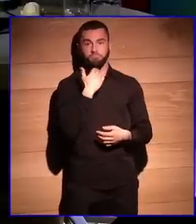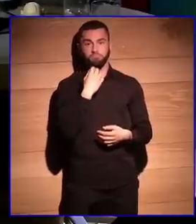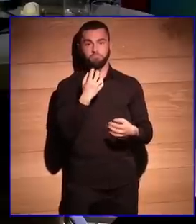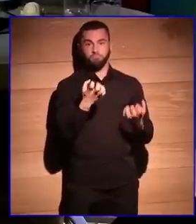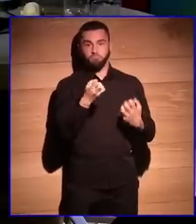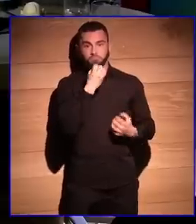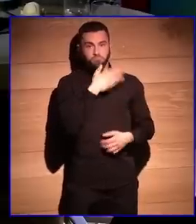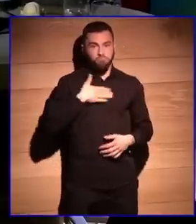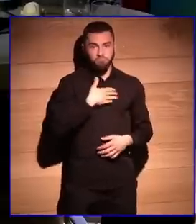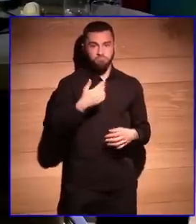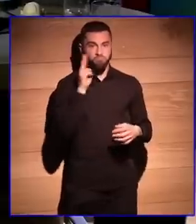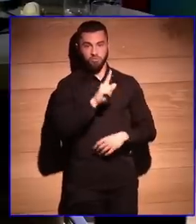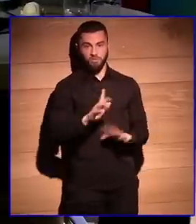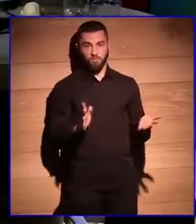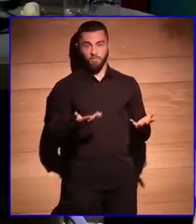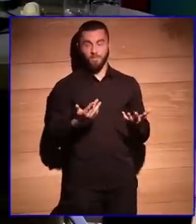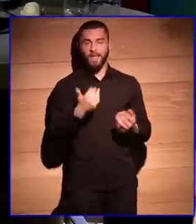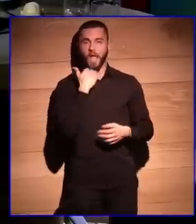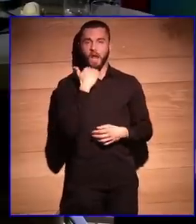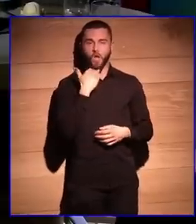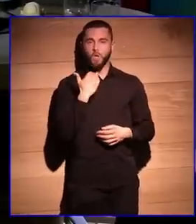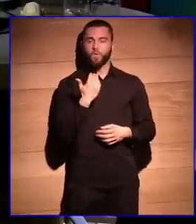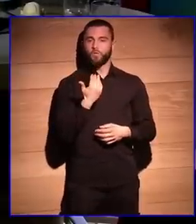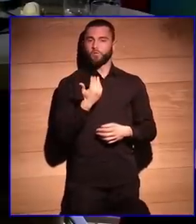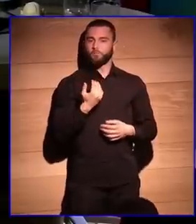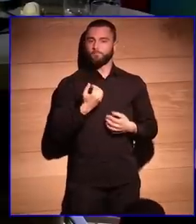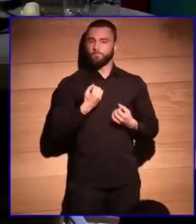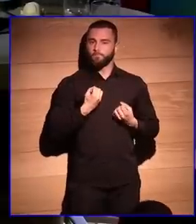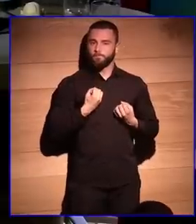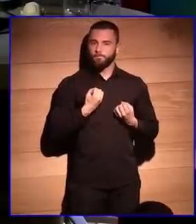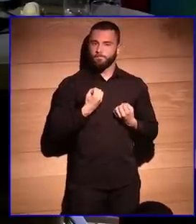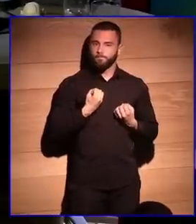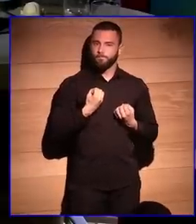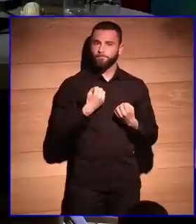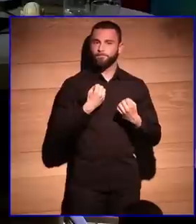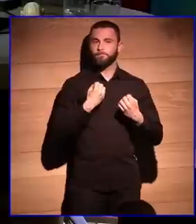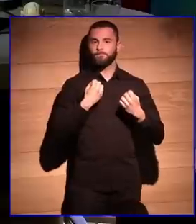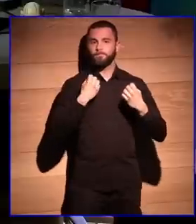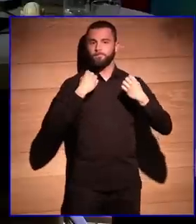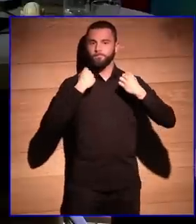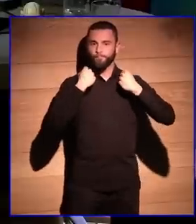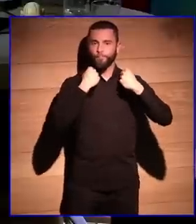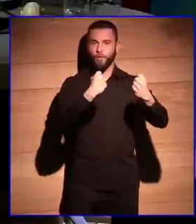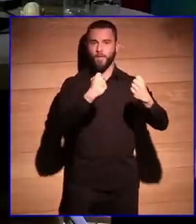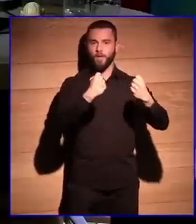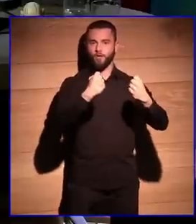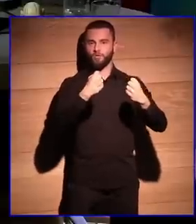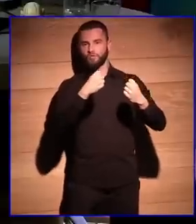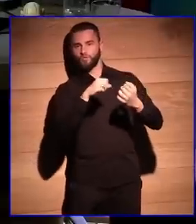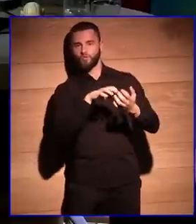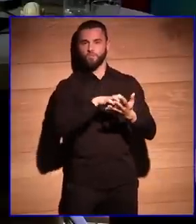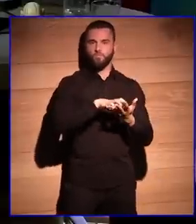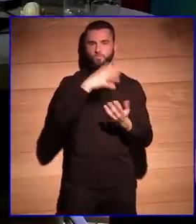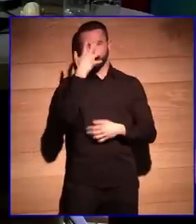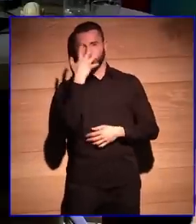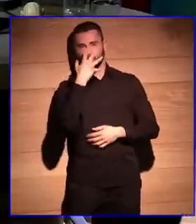De hecho, hay algo que es instintivamente tan poderoso como inquietante, ¿no? Una cara pintada completamente